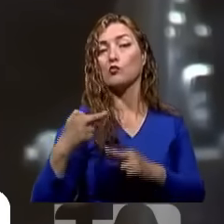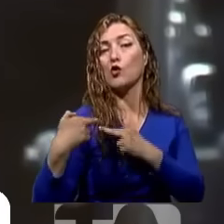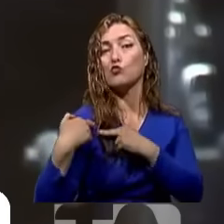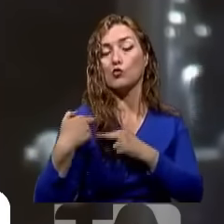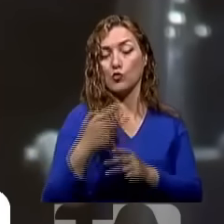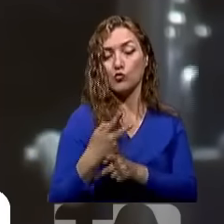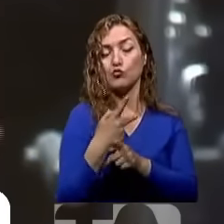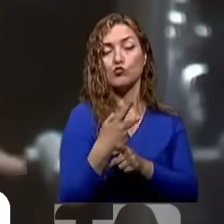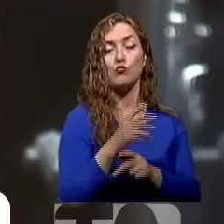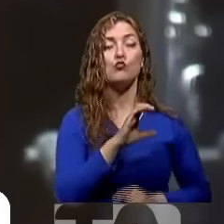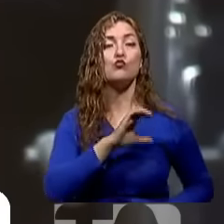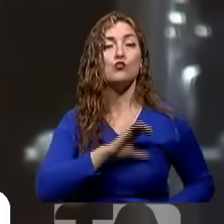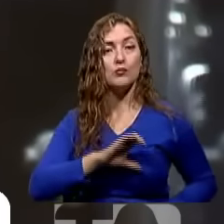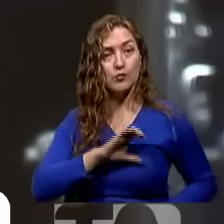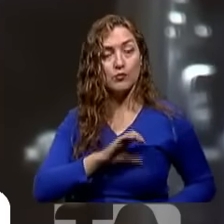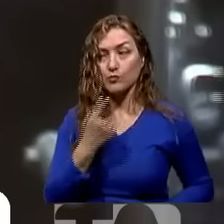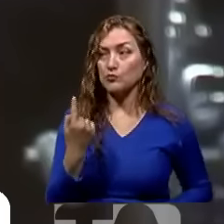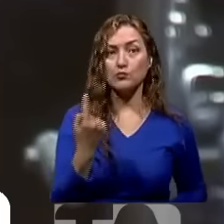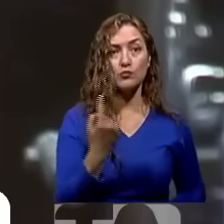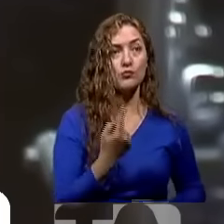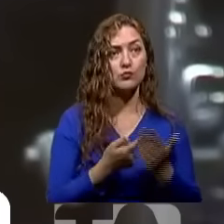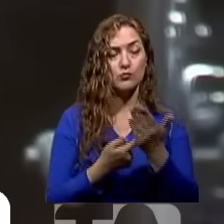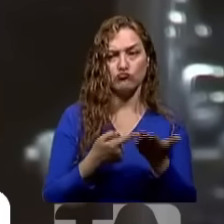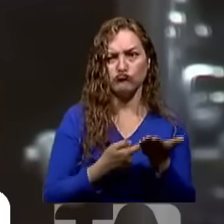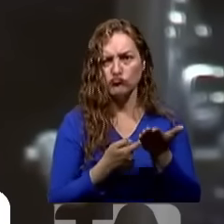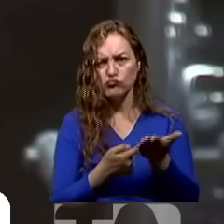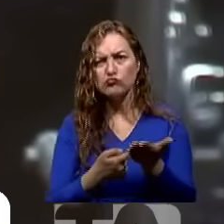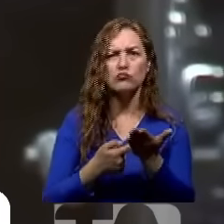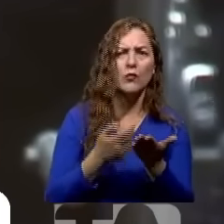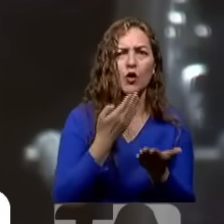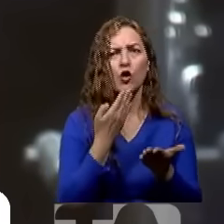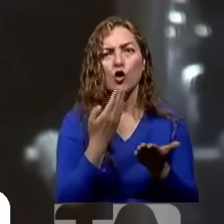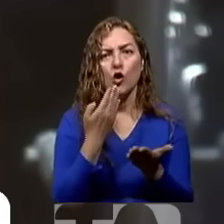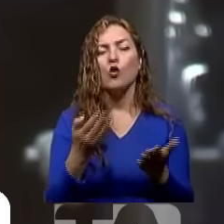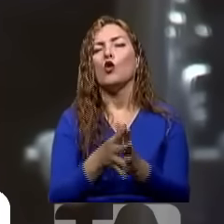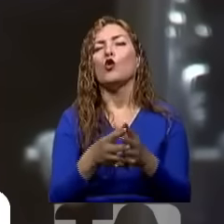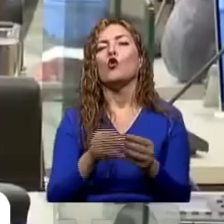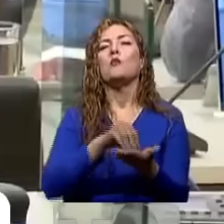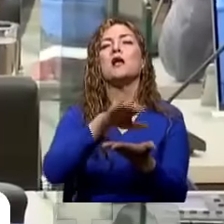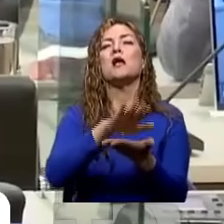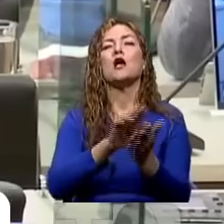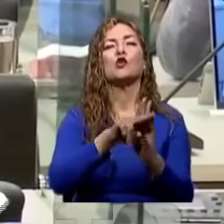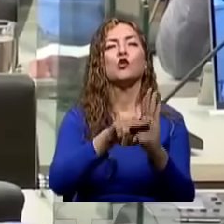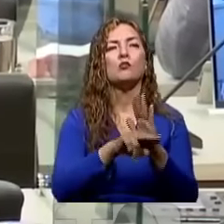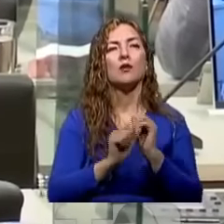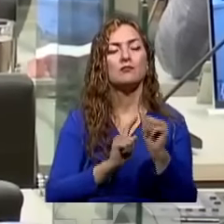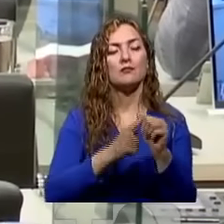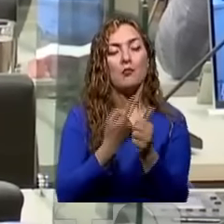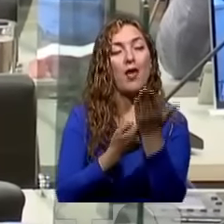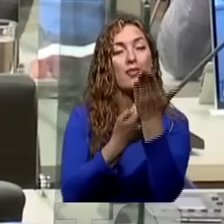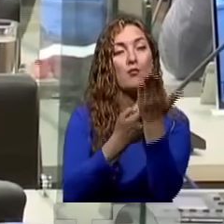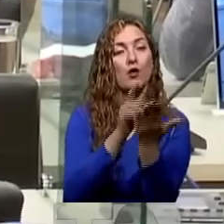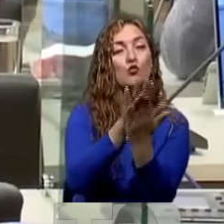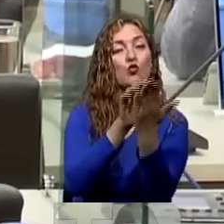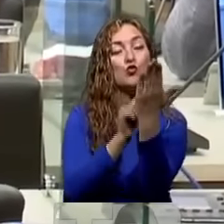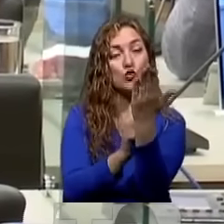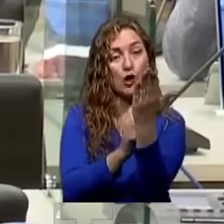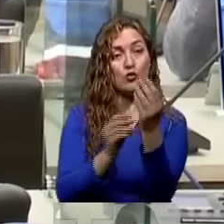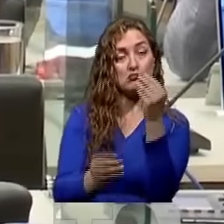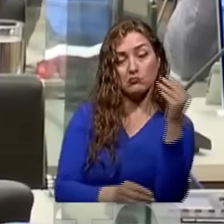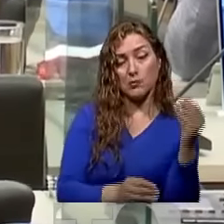como Consejo Metropolitano, estaremos en la discusión de cómo aterrizar de mejor manera estas normas. Tras el primer debate, el proyecto regresará